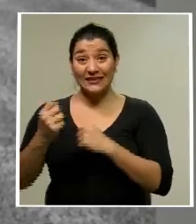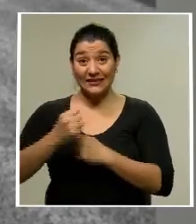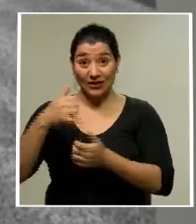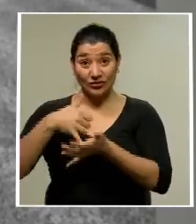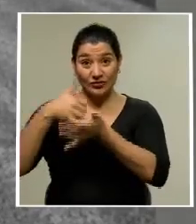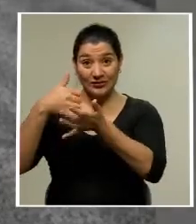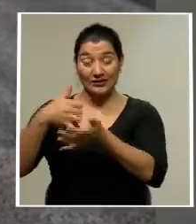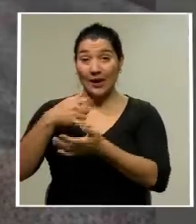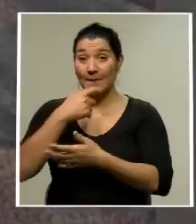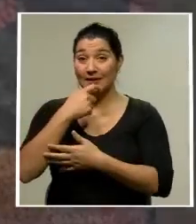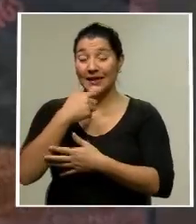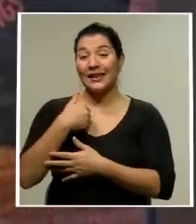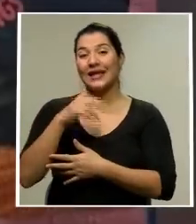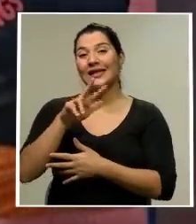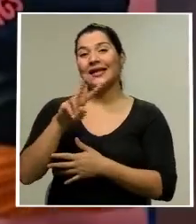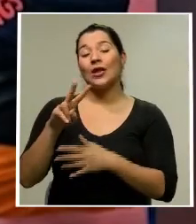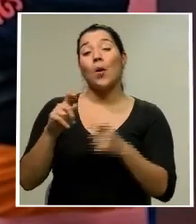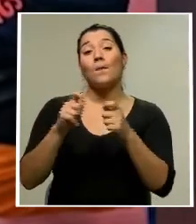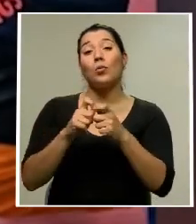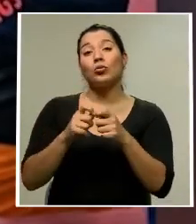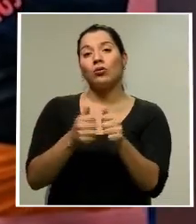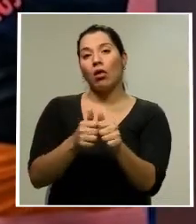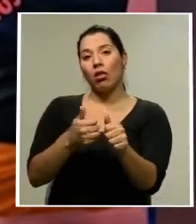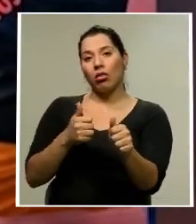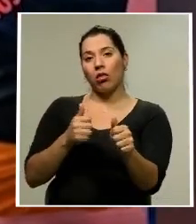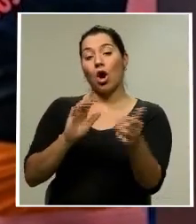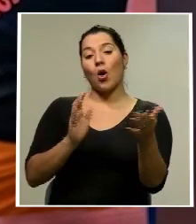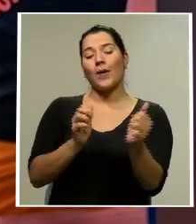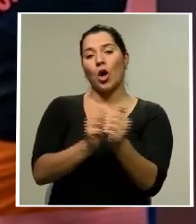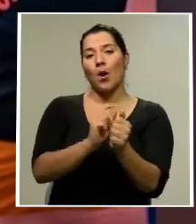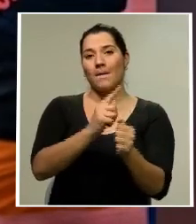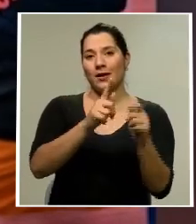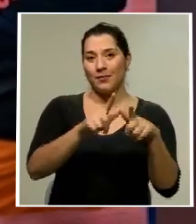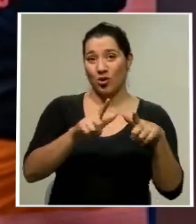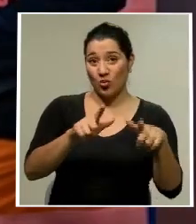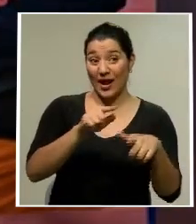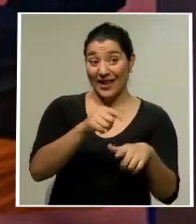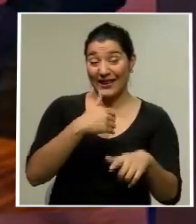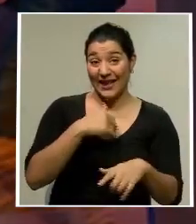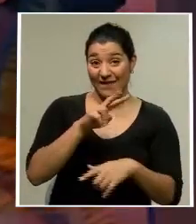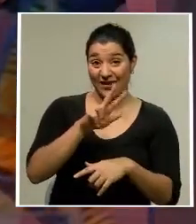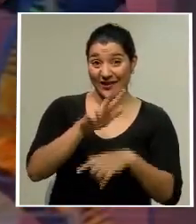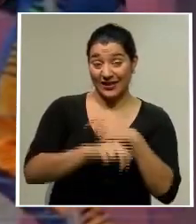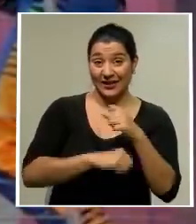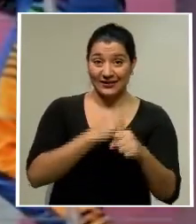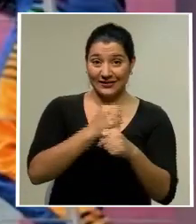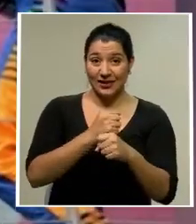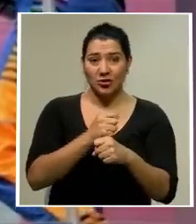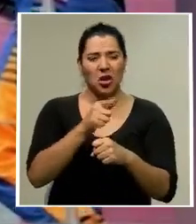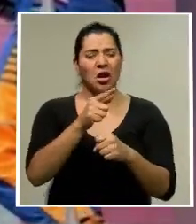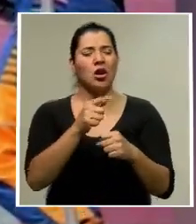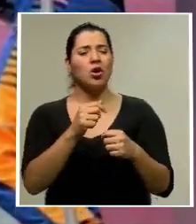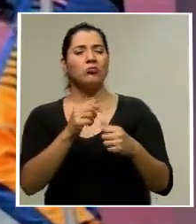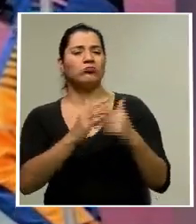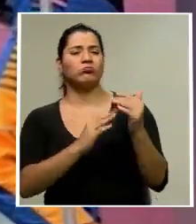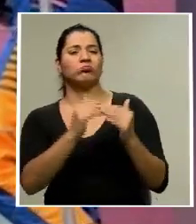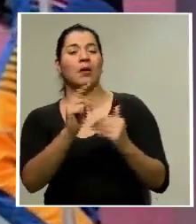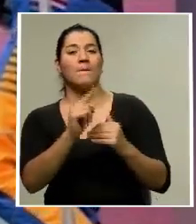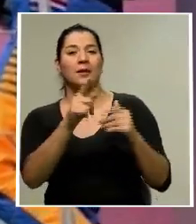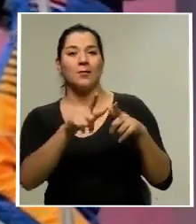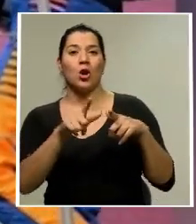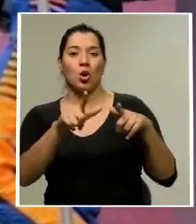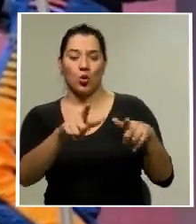Bretaña tiene 32 puntos de retraso sobre su joven adversario de 23 años e instalado cómodamente en el primer puesto del